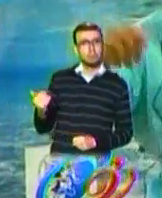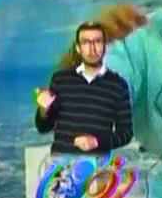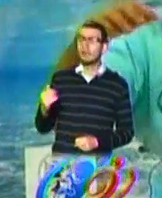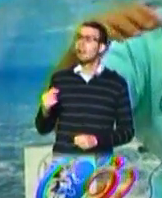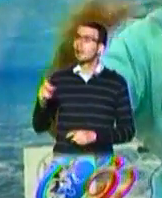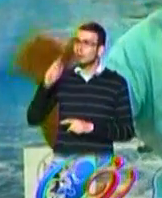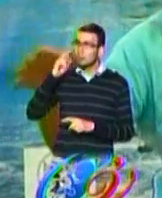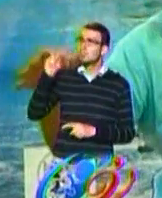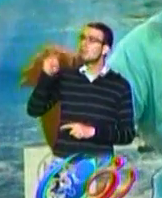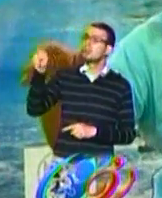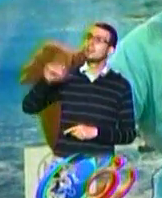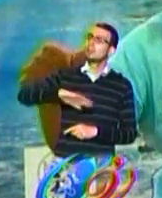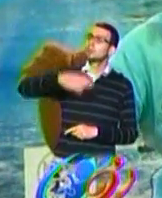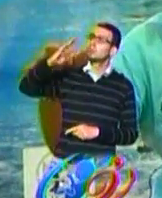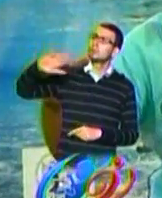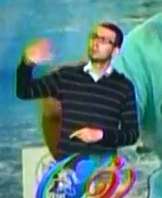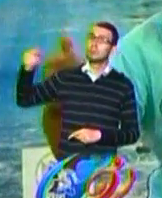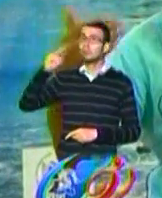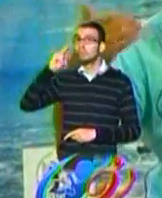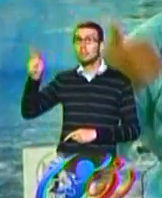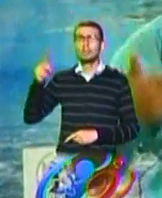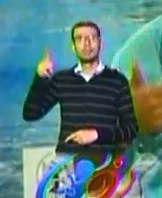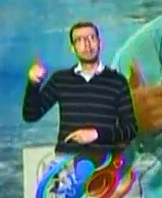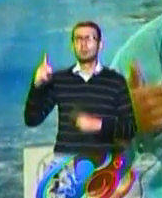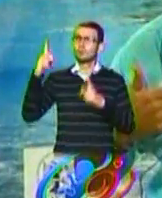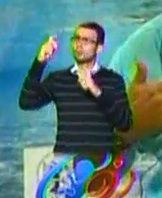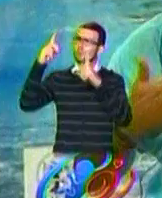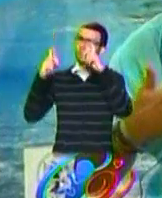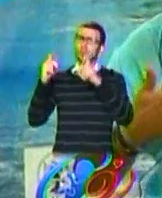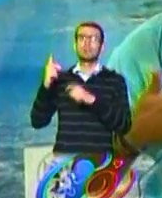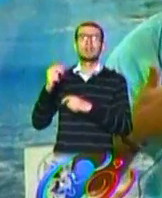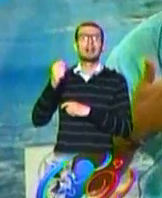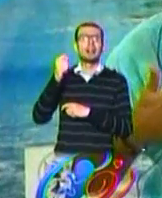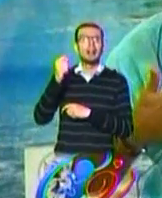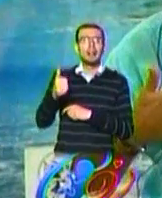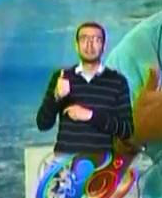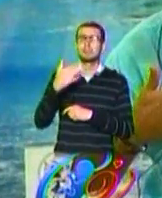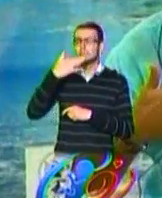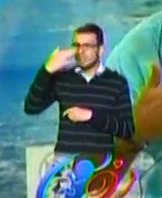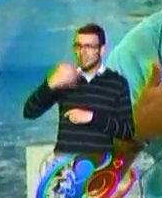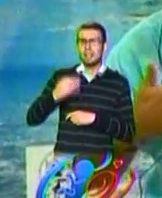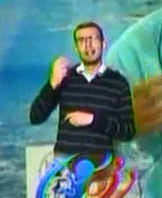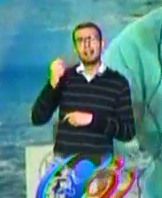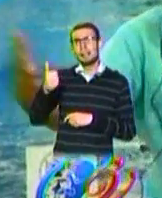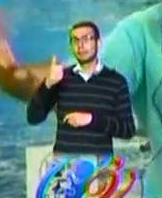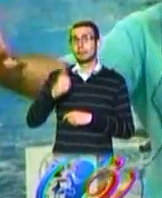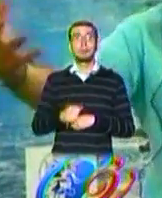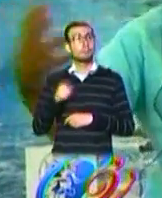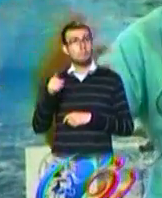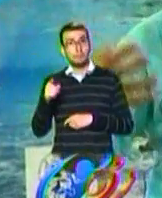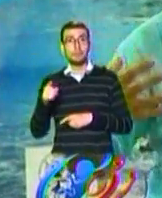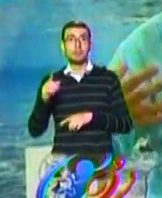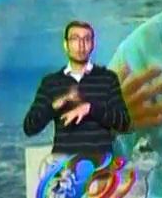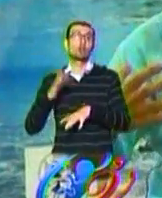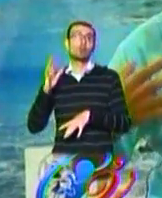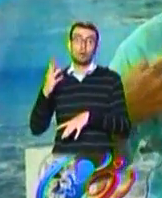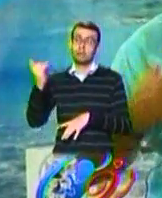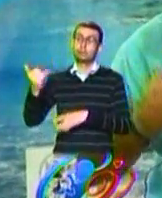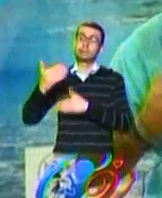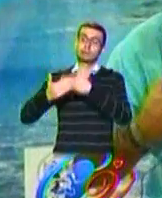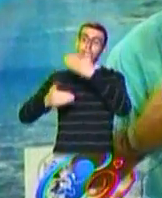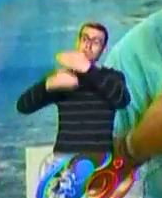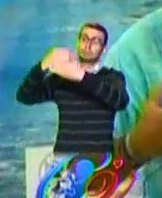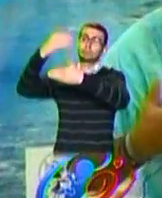una foto casi real. A muchos nos toca hacer eso en los muros, en las paredes, para poder traer nuevamente